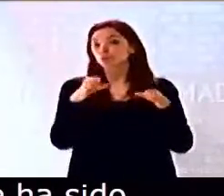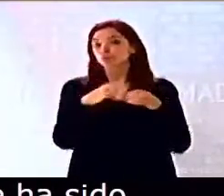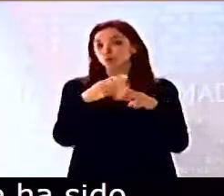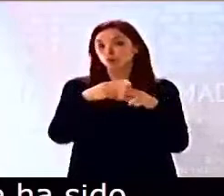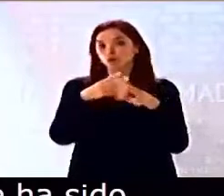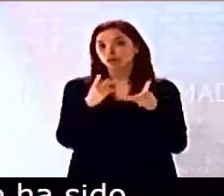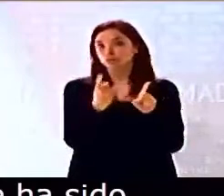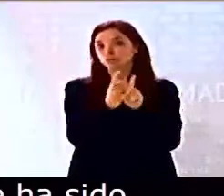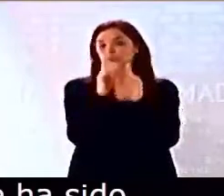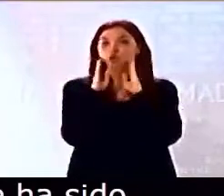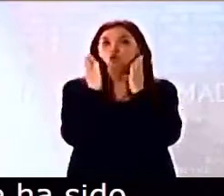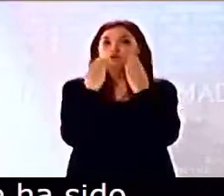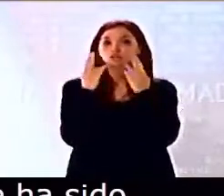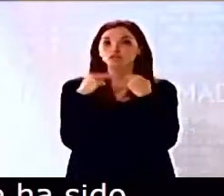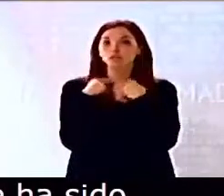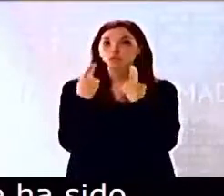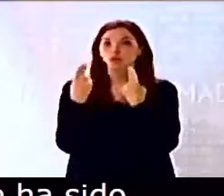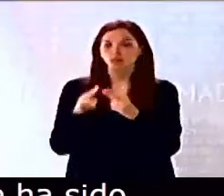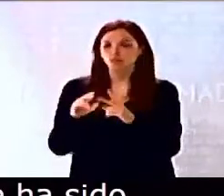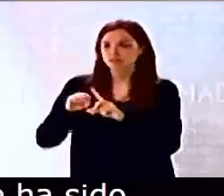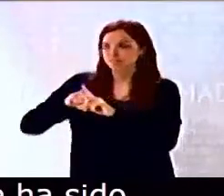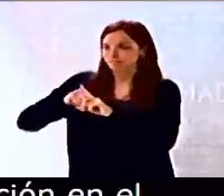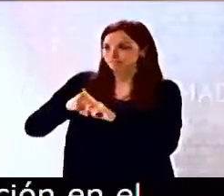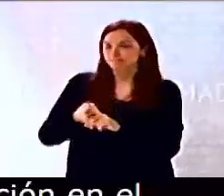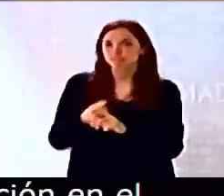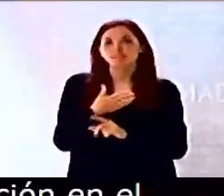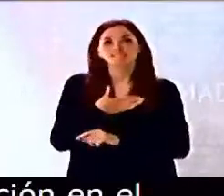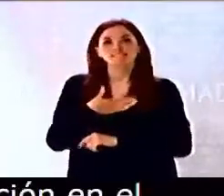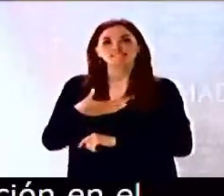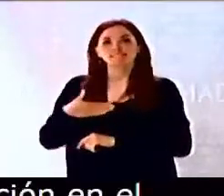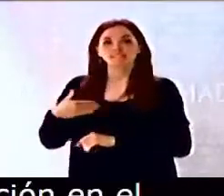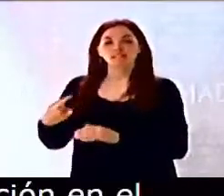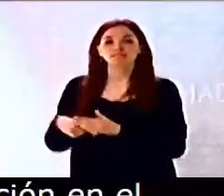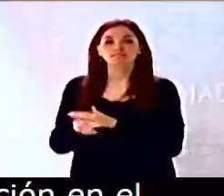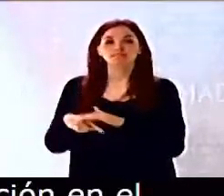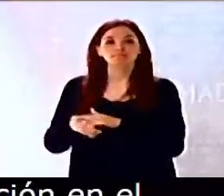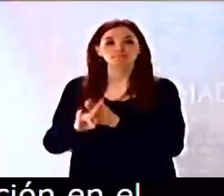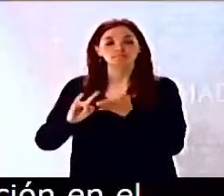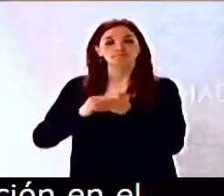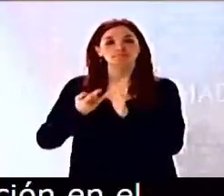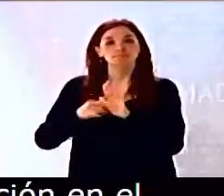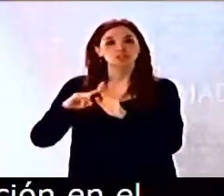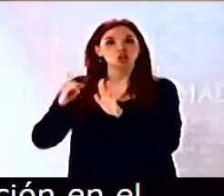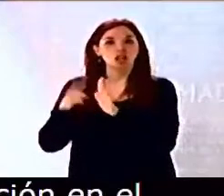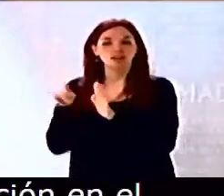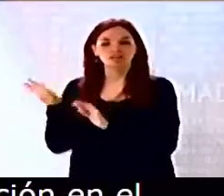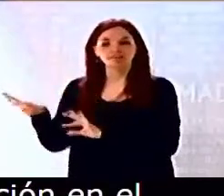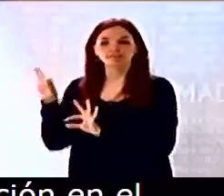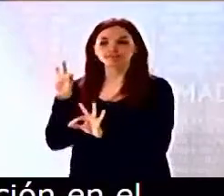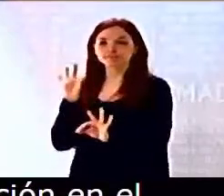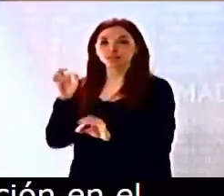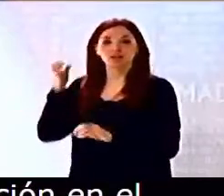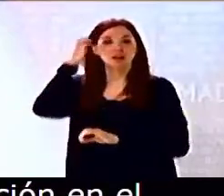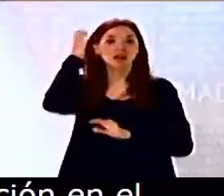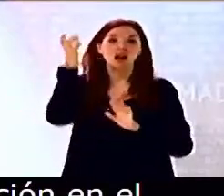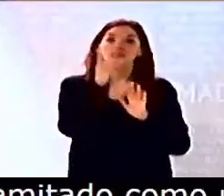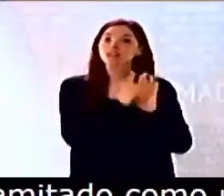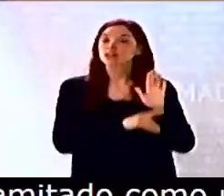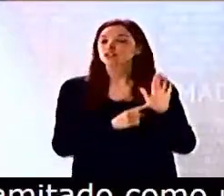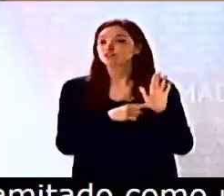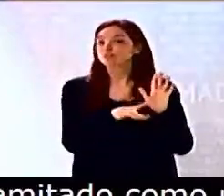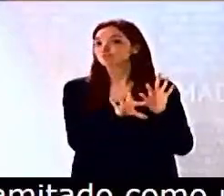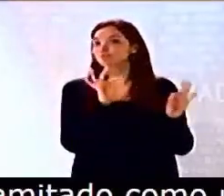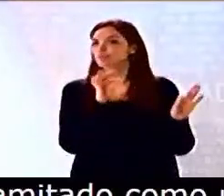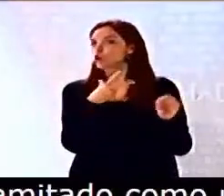en el Congreso de los Diputados hayan forzado a que sea tramitado como un proyecto legislativo y no como un Real Decreto Ley, que hubiese